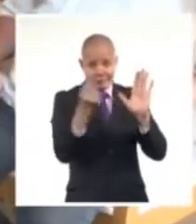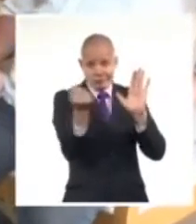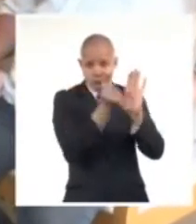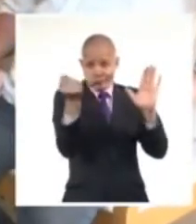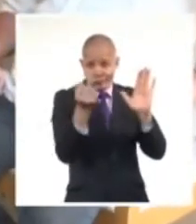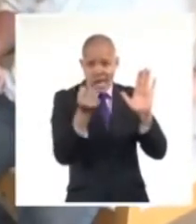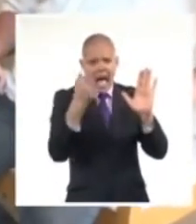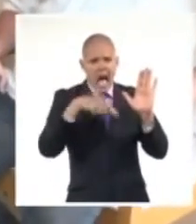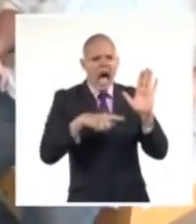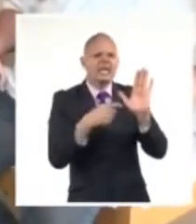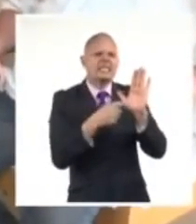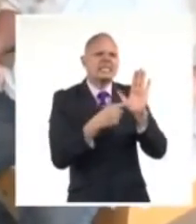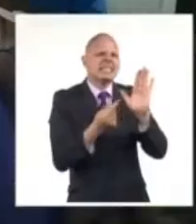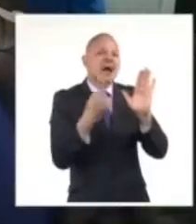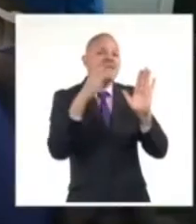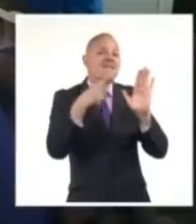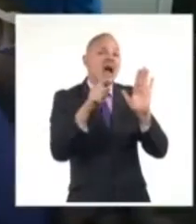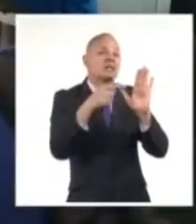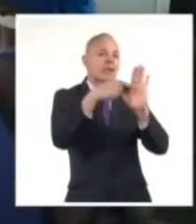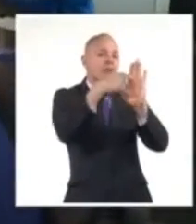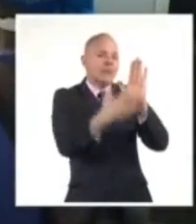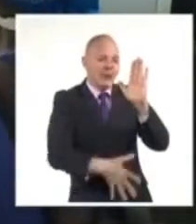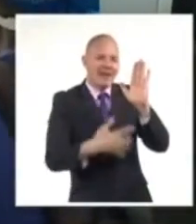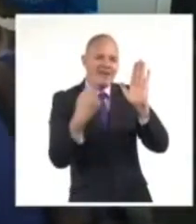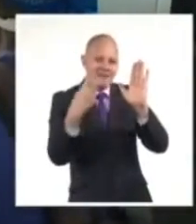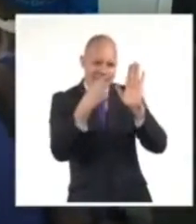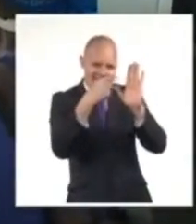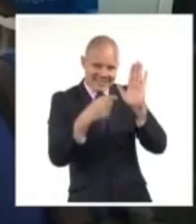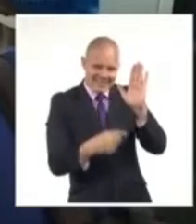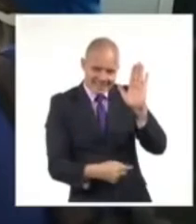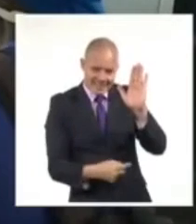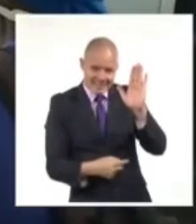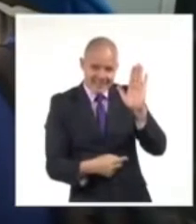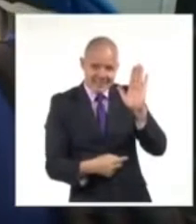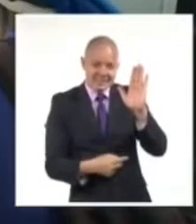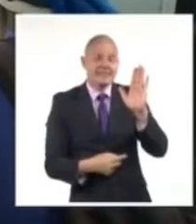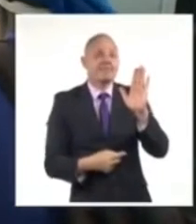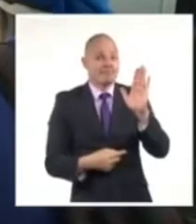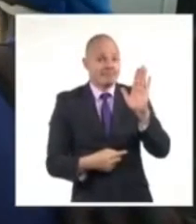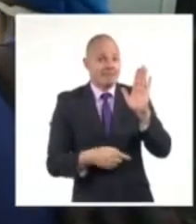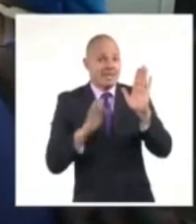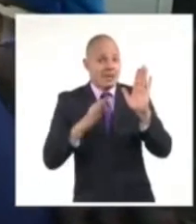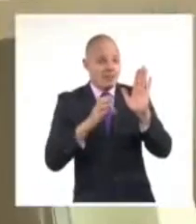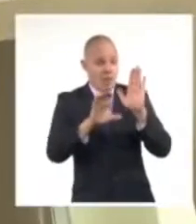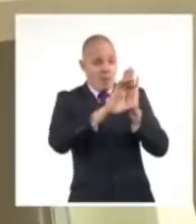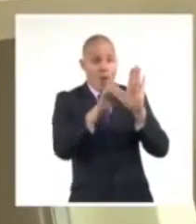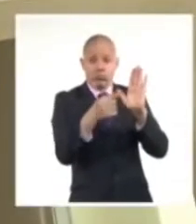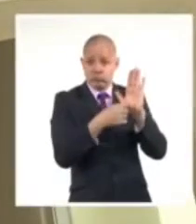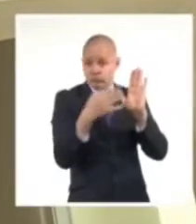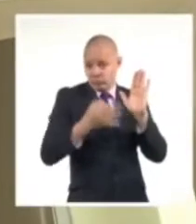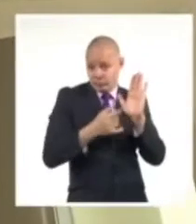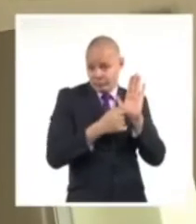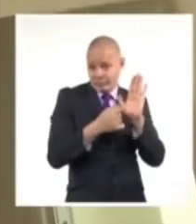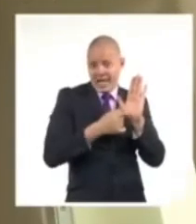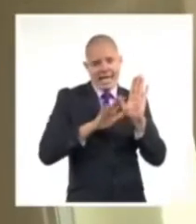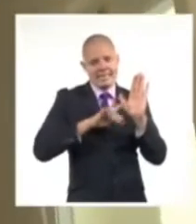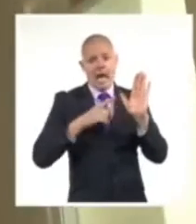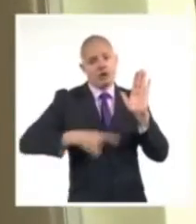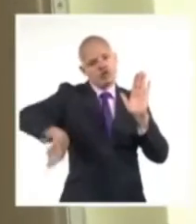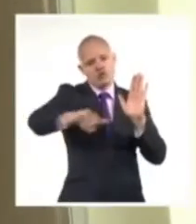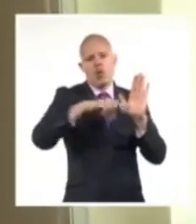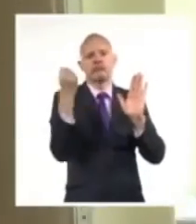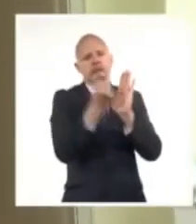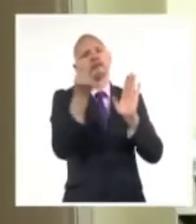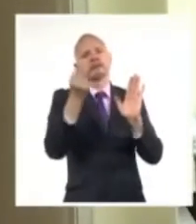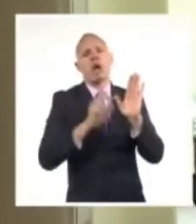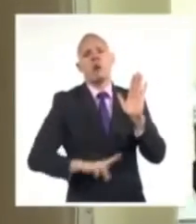desarrollar todos los derechos de la Constitución en normas especializadas. Esa Constitución al final, que nosotros todos aprobamos, en